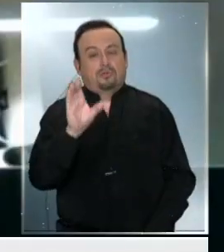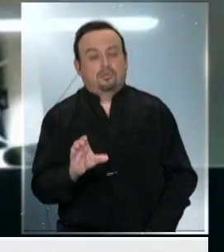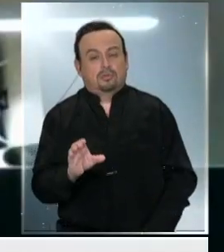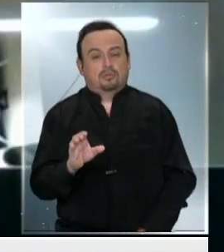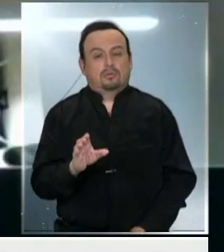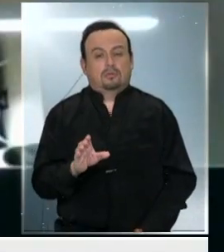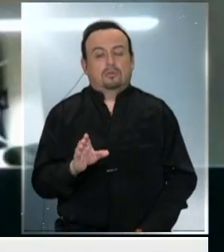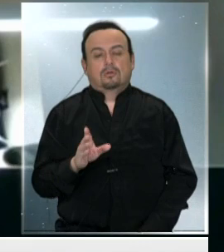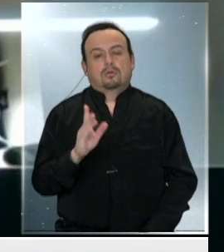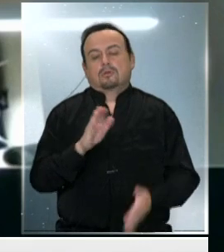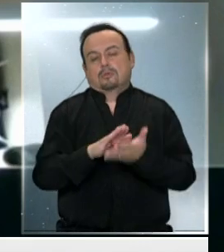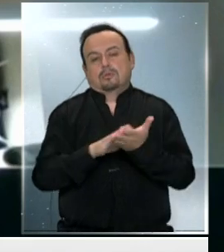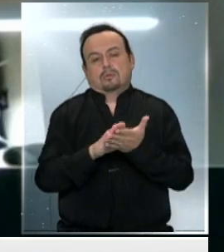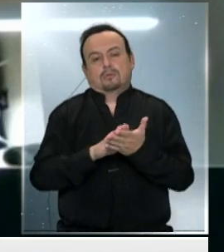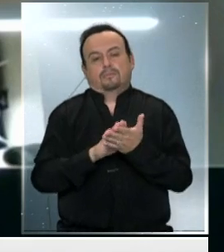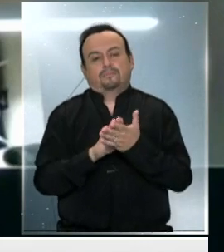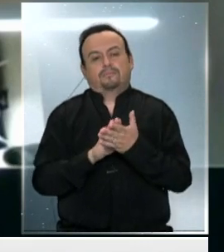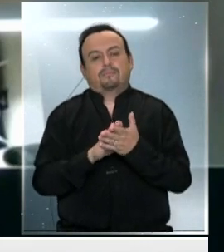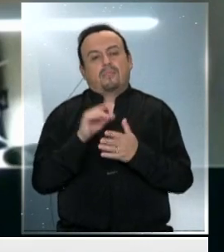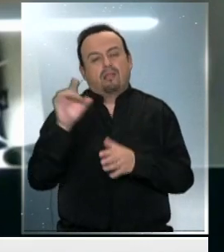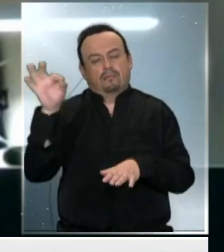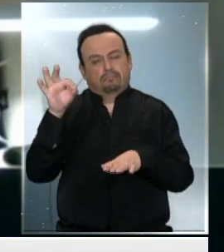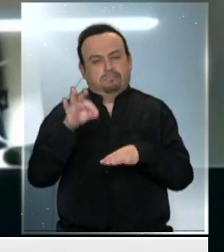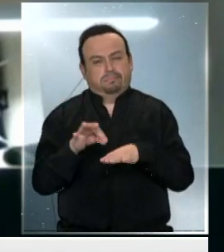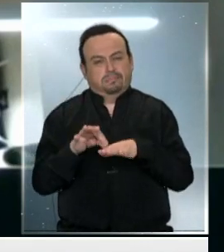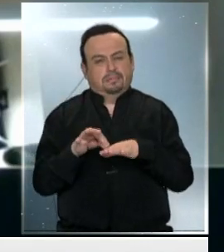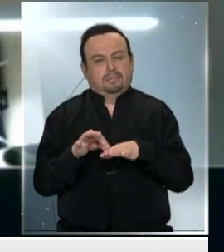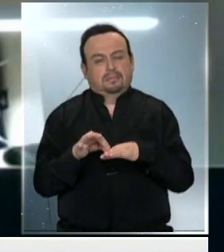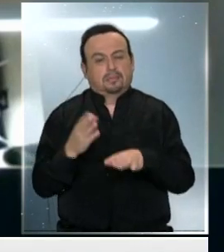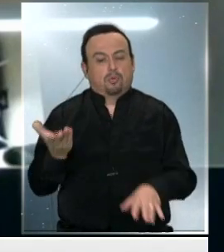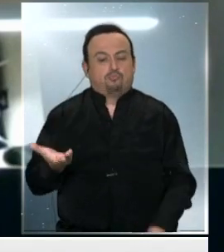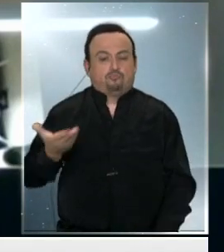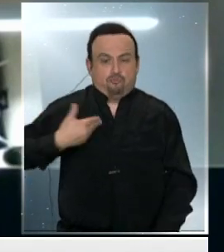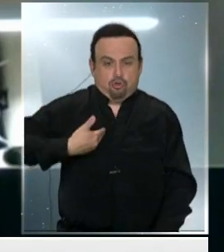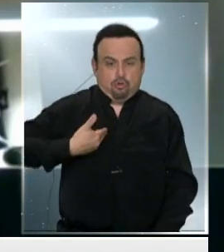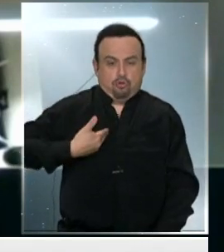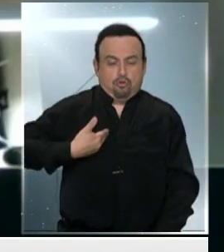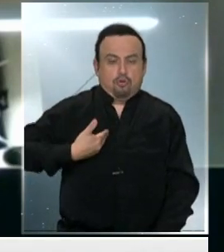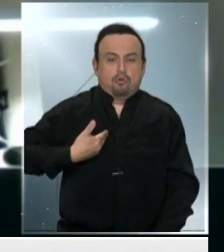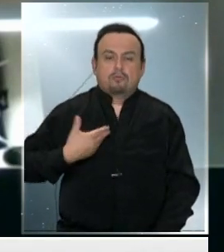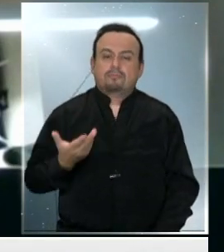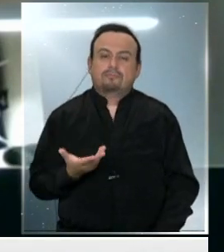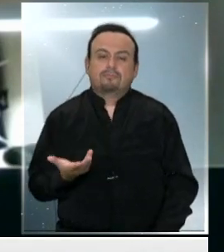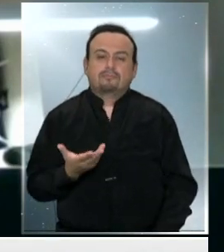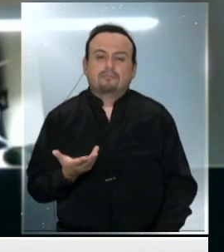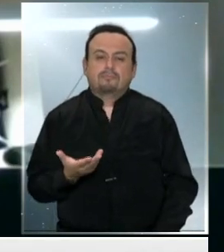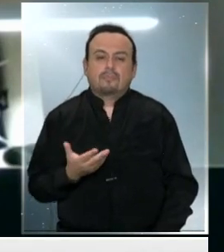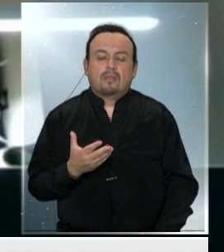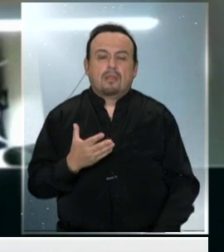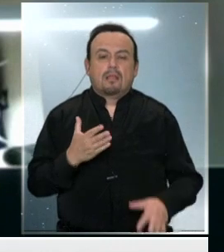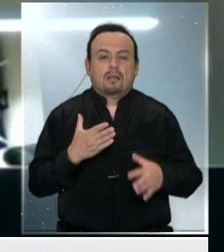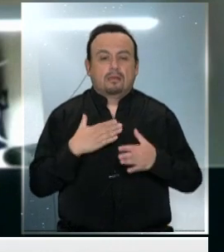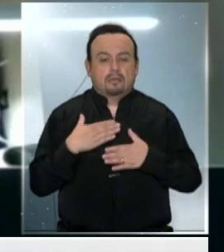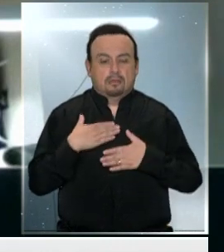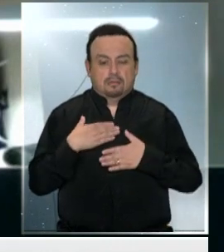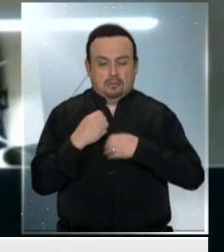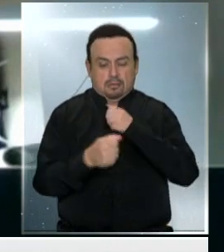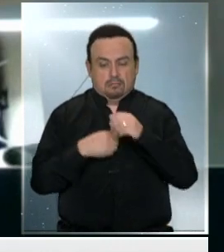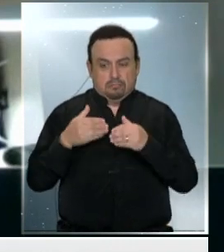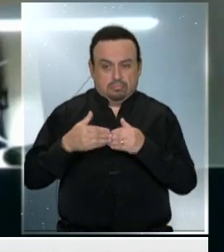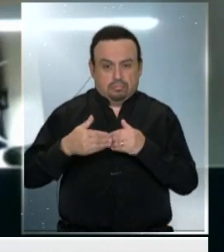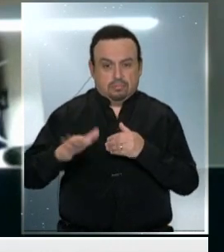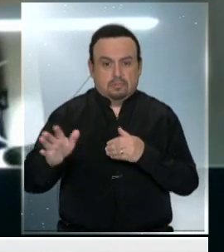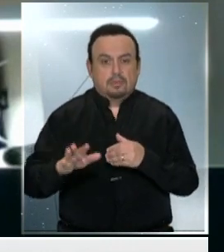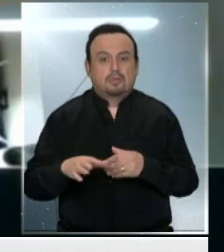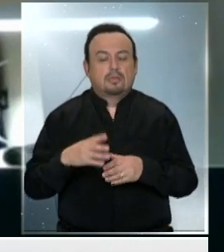tenido un cuadro por alguno de estos virus, en general, habitualmente queda con inmunidad para el resto del año. O sea, una persona que tuvo